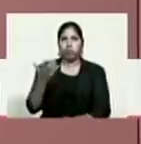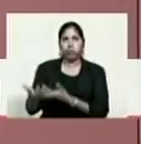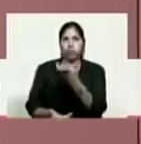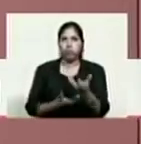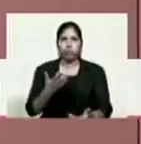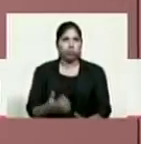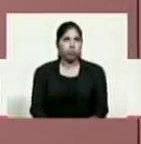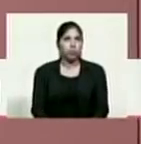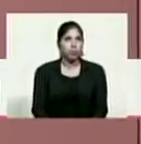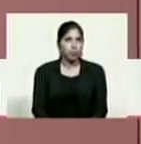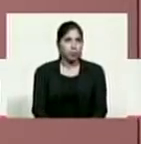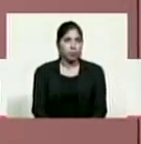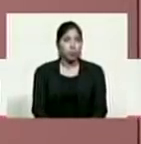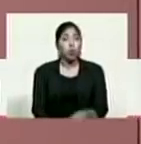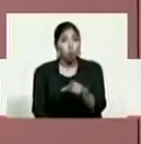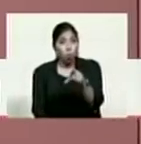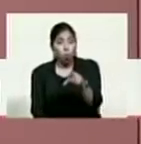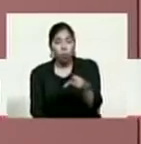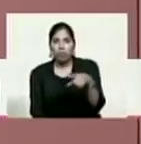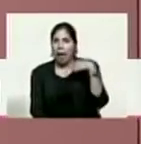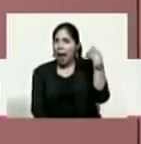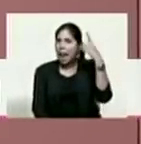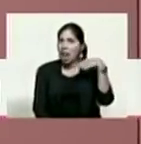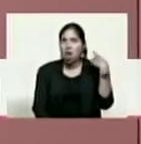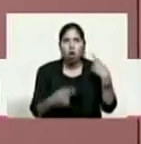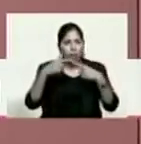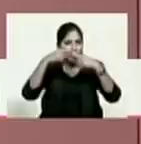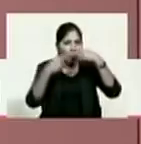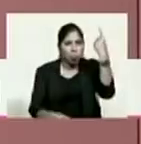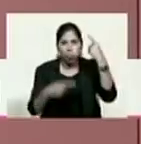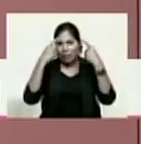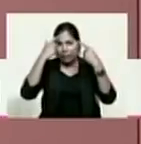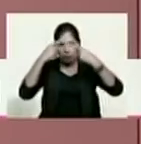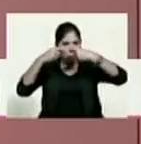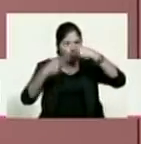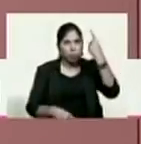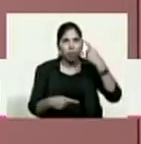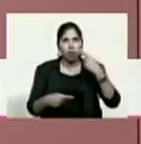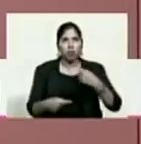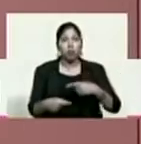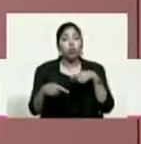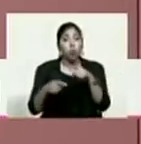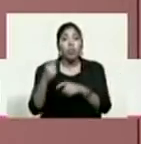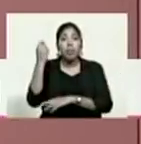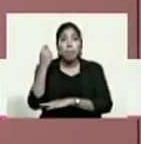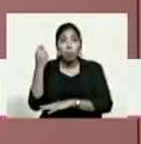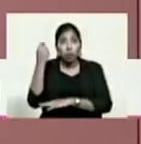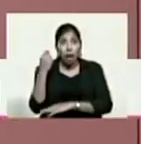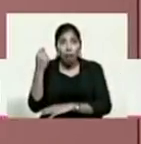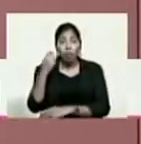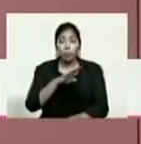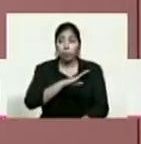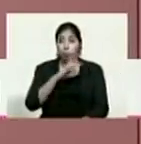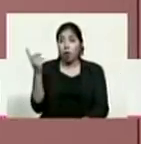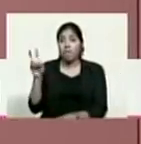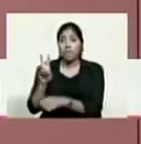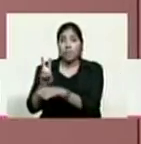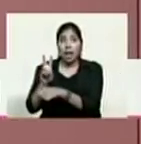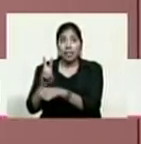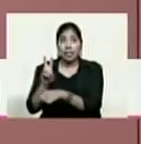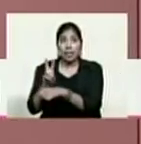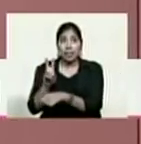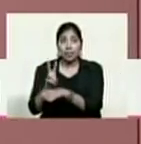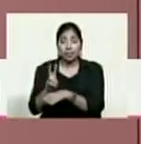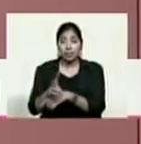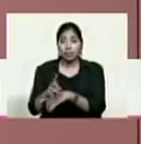cortocircuitos. Usted es tan psicópata, señor Guaidó, que usted es diputado por el Estado Vargas. Es el único cargo para el